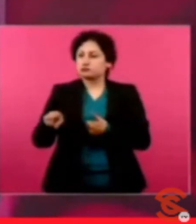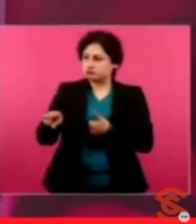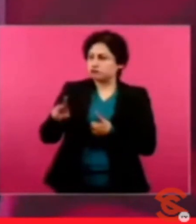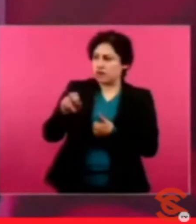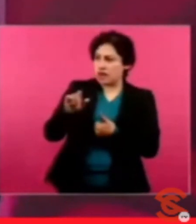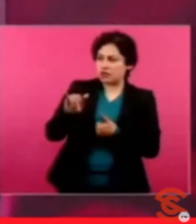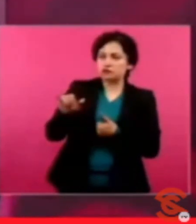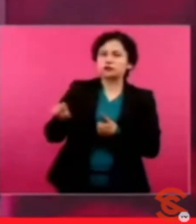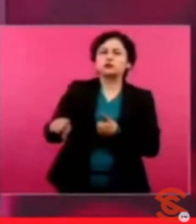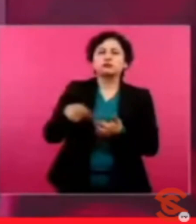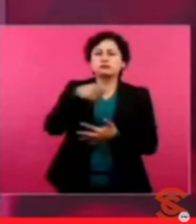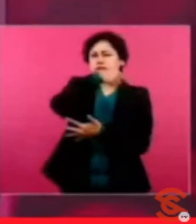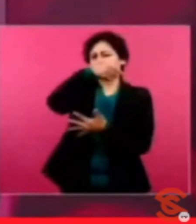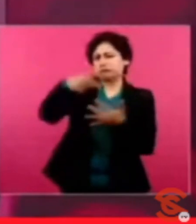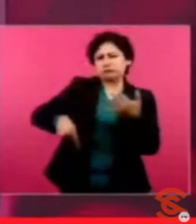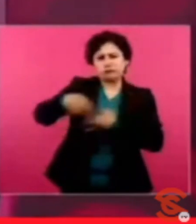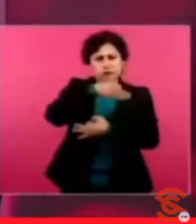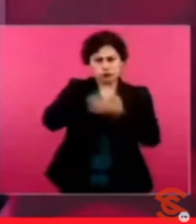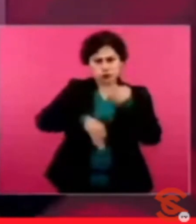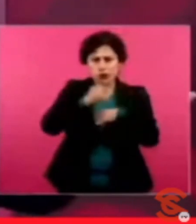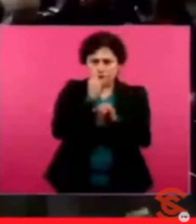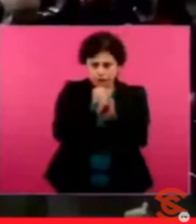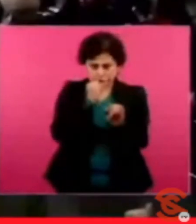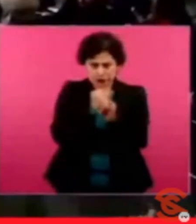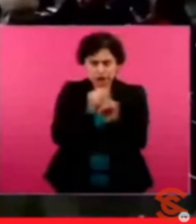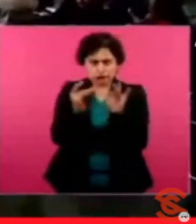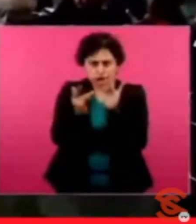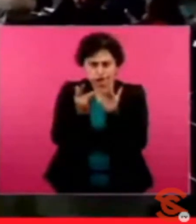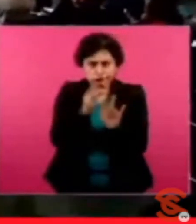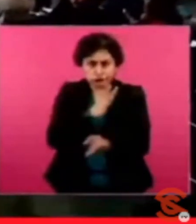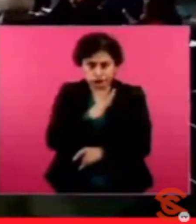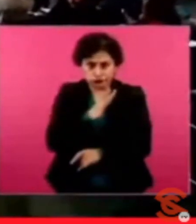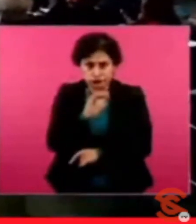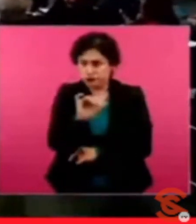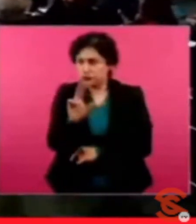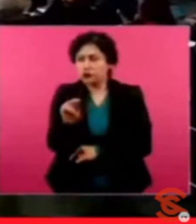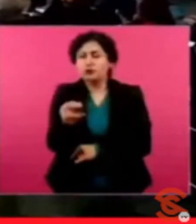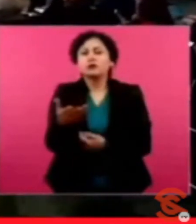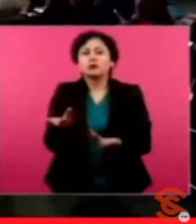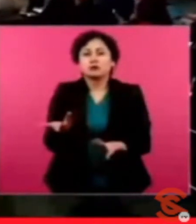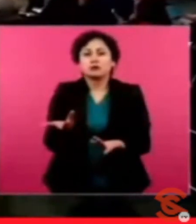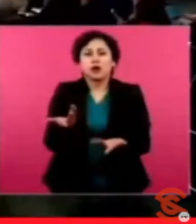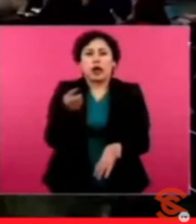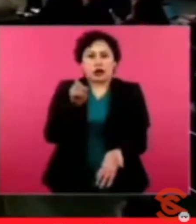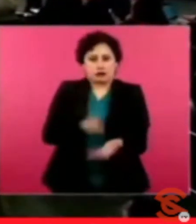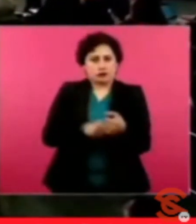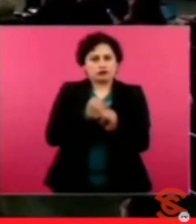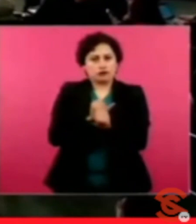Velasco, todos tienen, ¿no? Sí tienen, ¿no? ¿Qué cuentas? Y están informando ahí